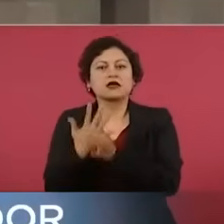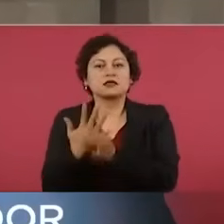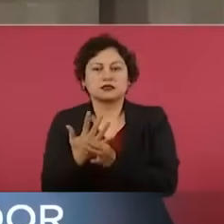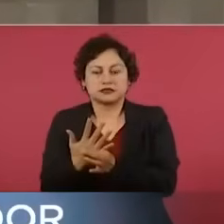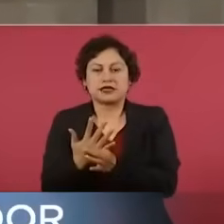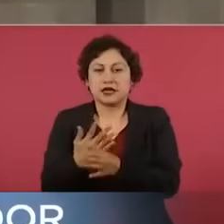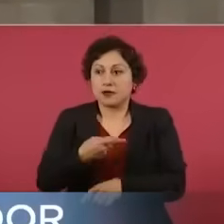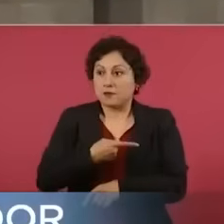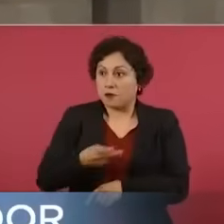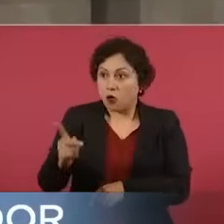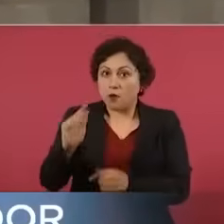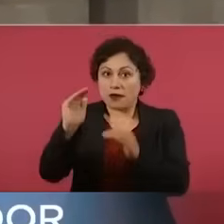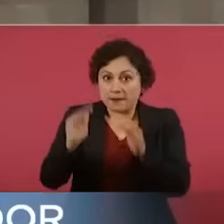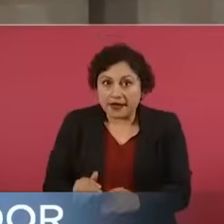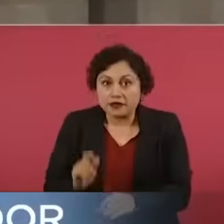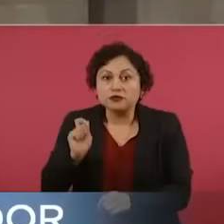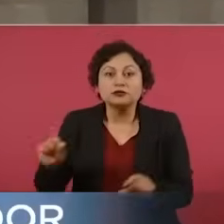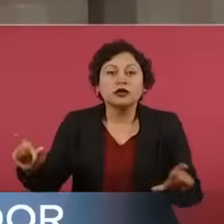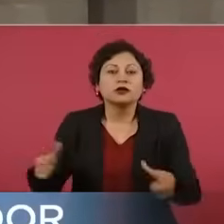5.100.000 personas, es decir, el